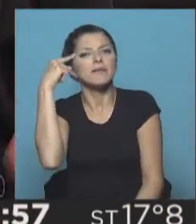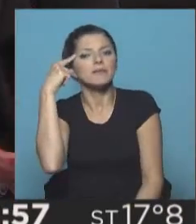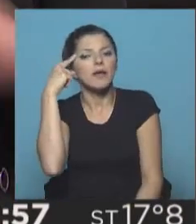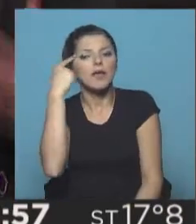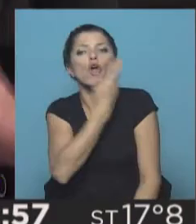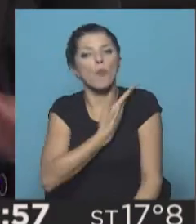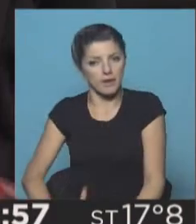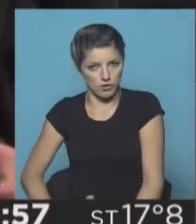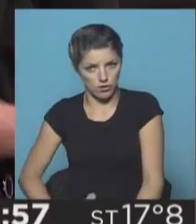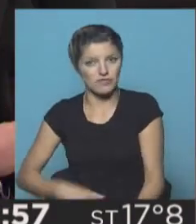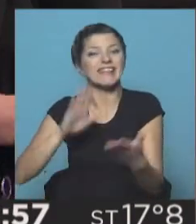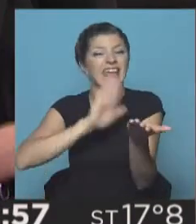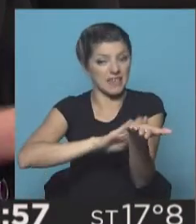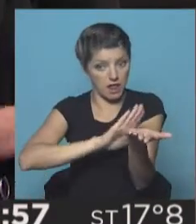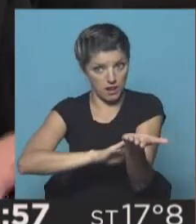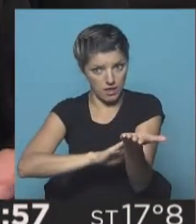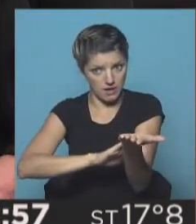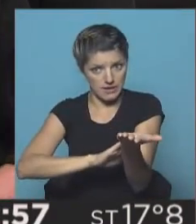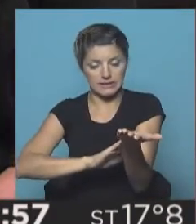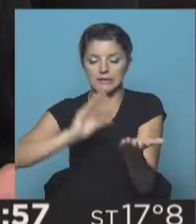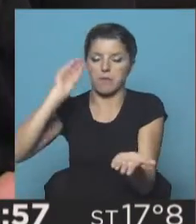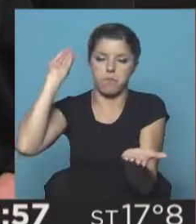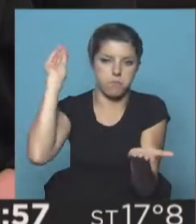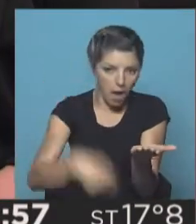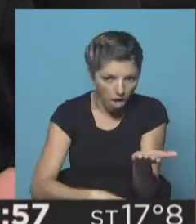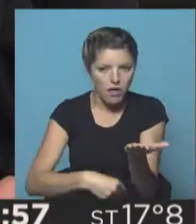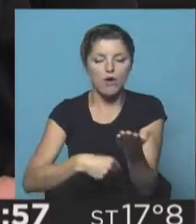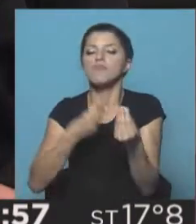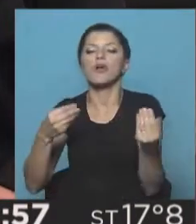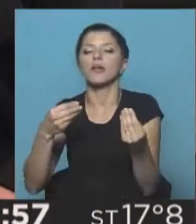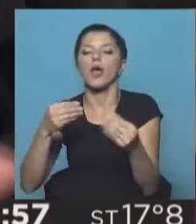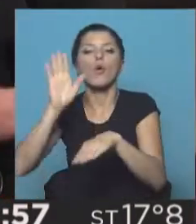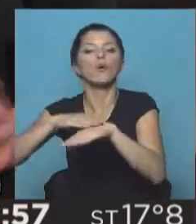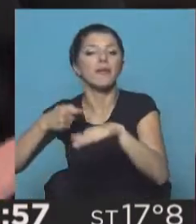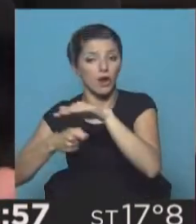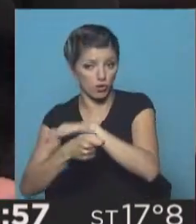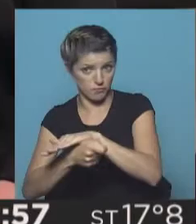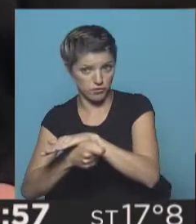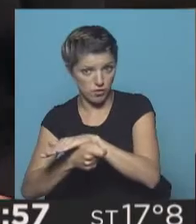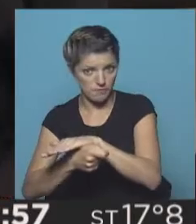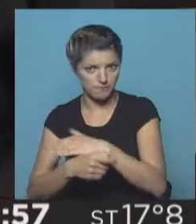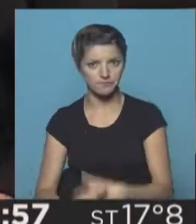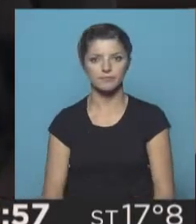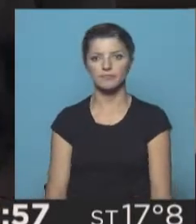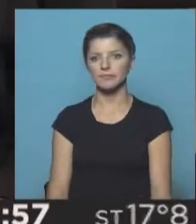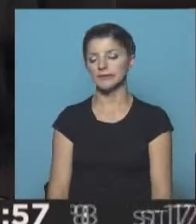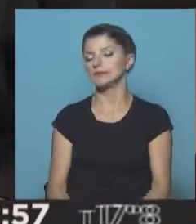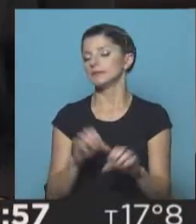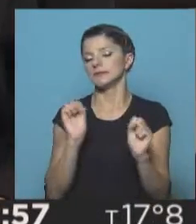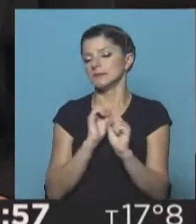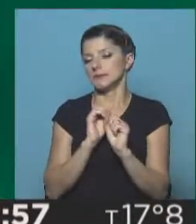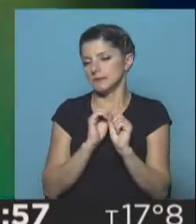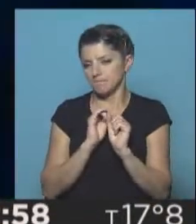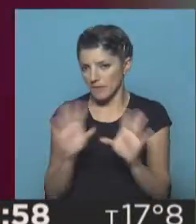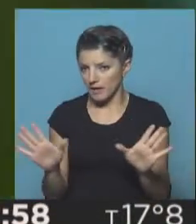de izquierda, más allá de la retórica, hayan caído también en esa trampa, digamos, por llamarlo así. Es una desgracia y creo